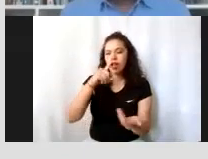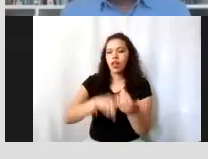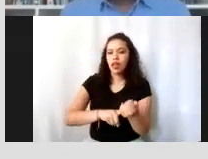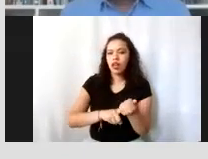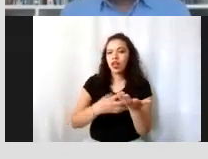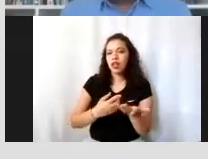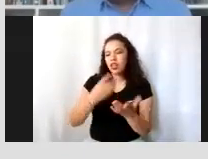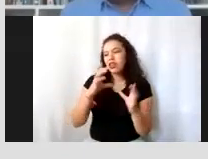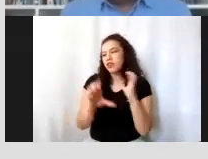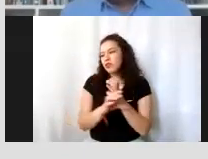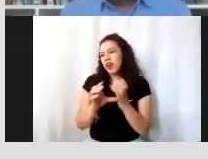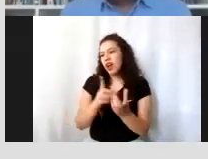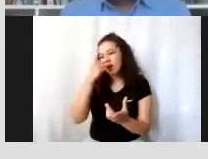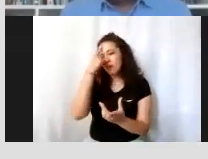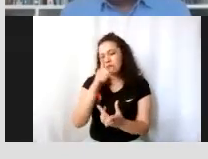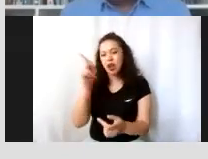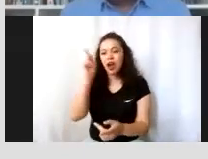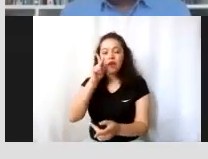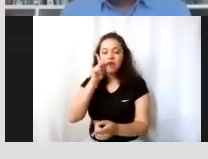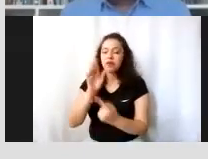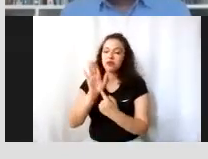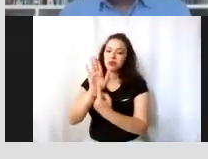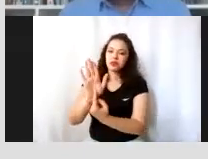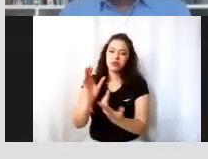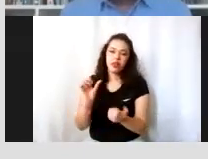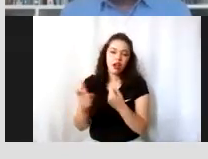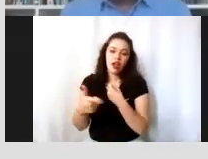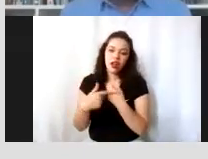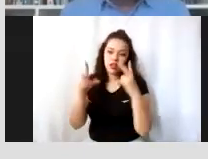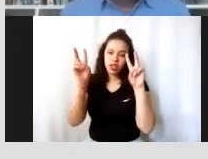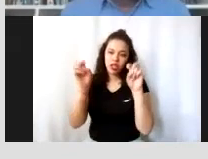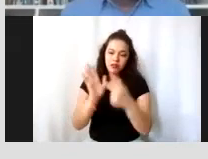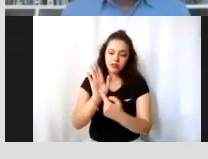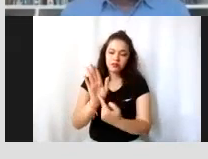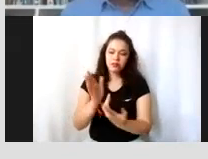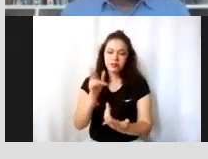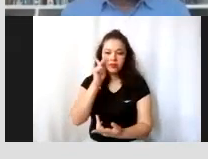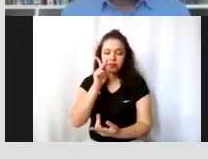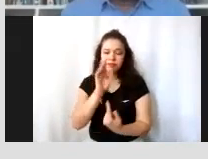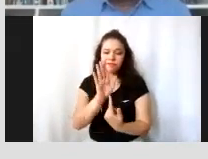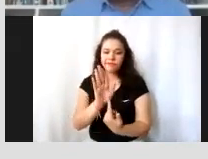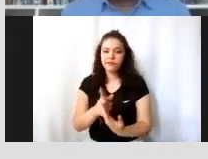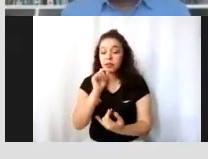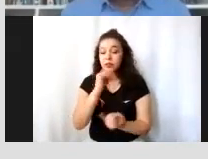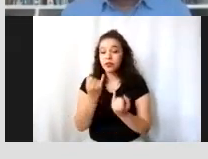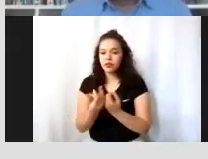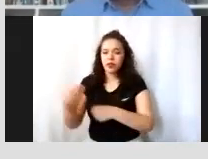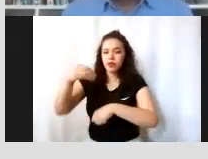para comprobar en algún, de alguna parte, algún tema. Entonces eso también lo tendríamos que incorporar, me